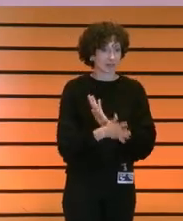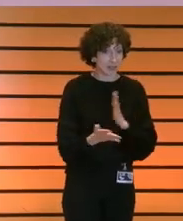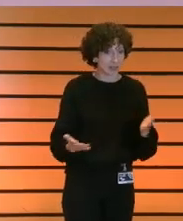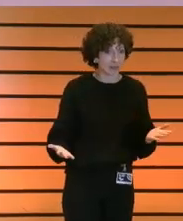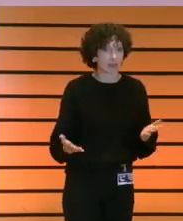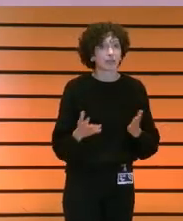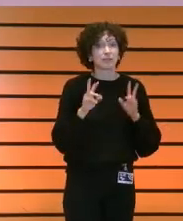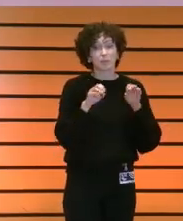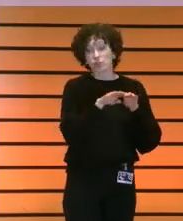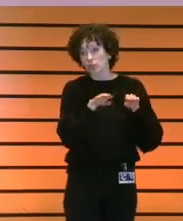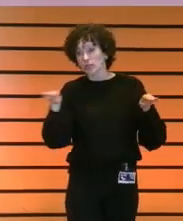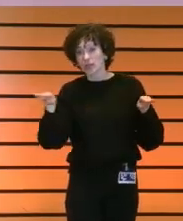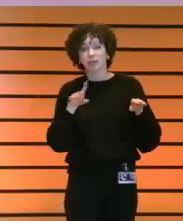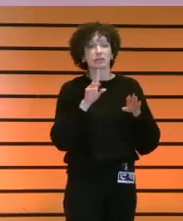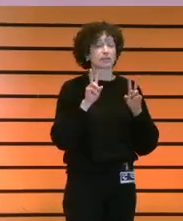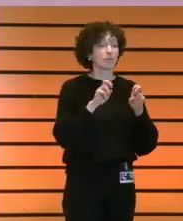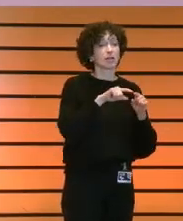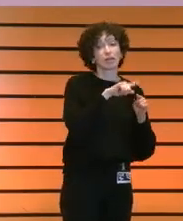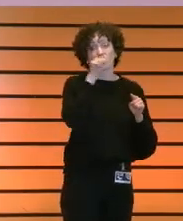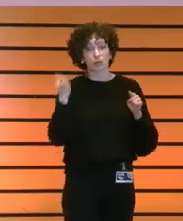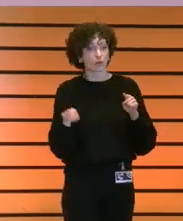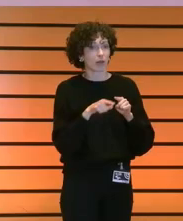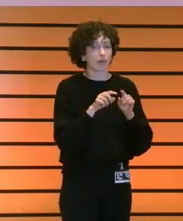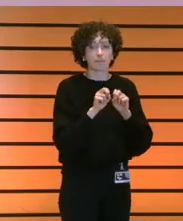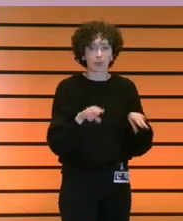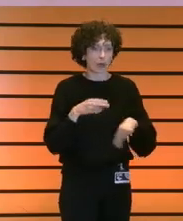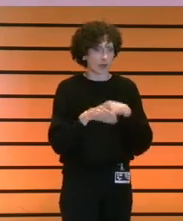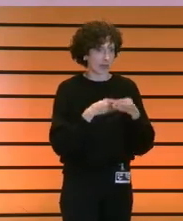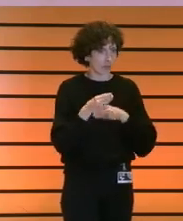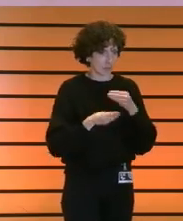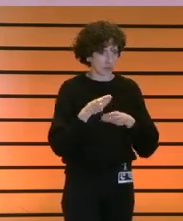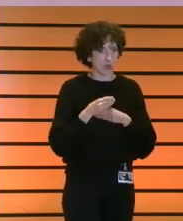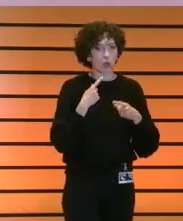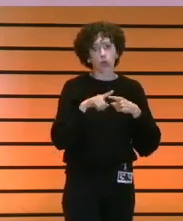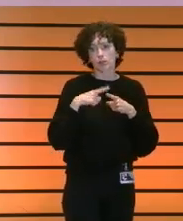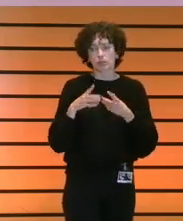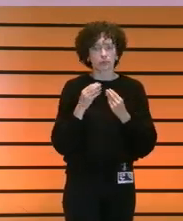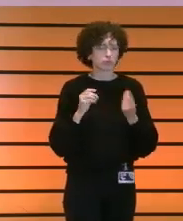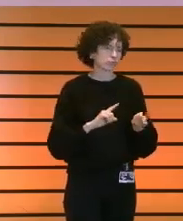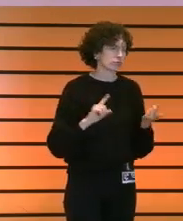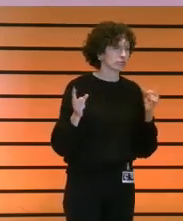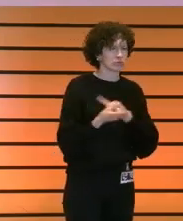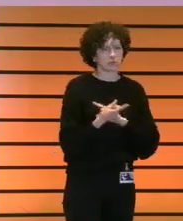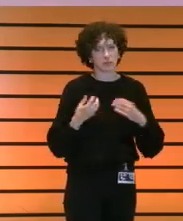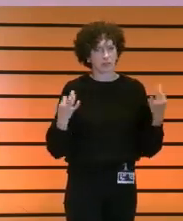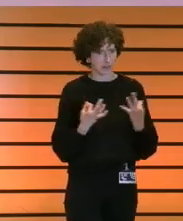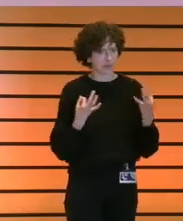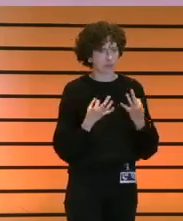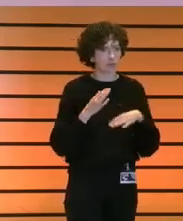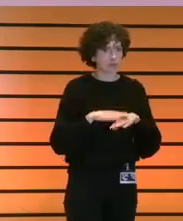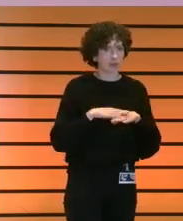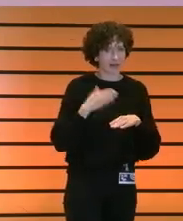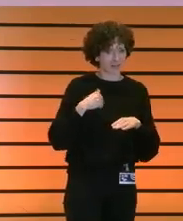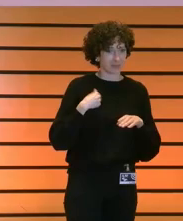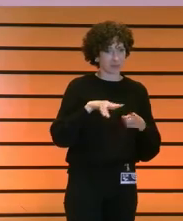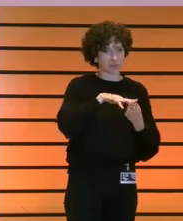nivel sostenibilidad y a nivel circularidad lo estamos haciendo un poco peor. Muchas cosas tenemos que cambiar de esto que estamos haciendo para revertir